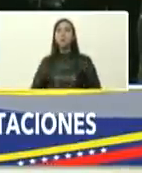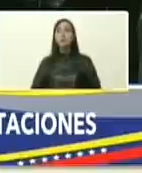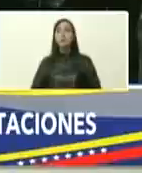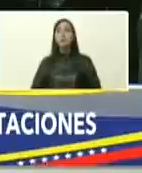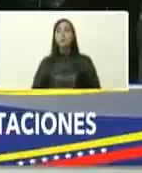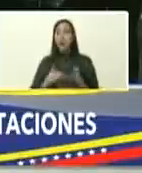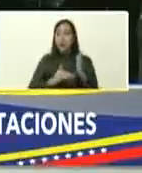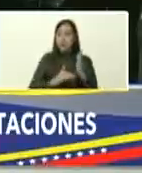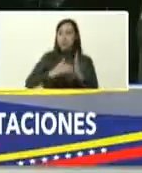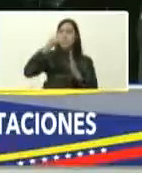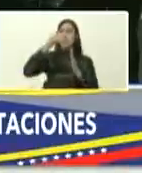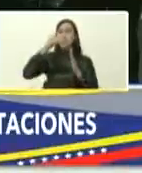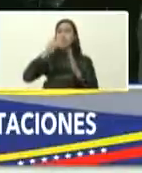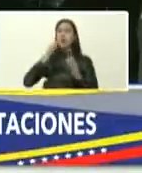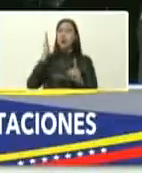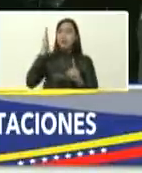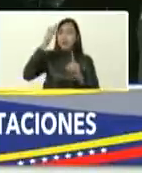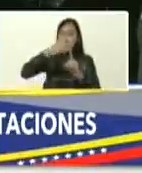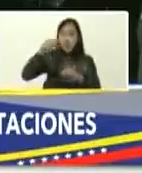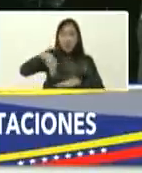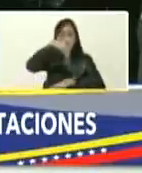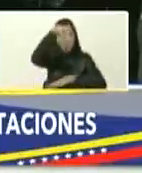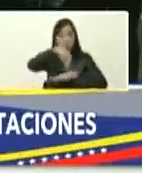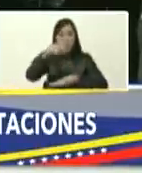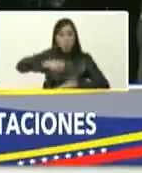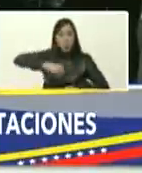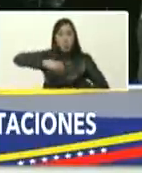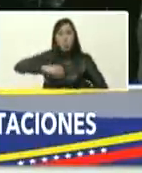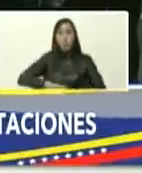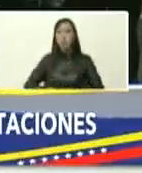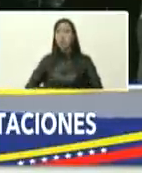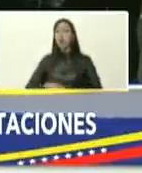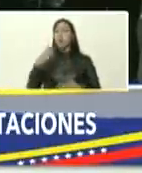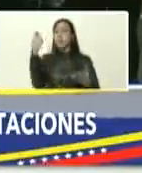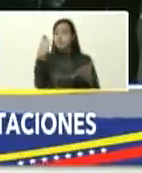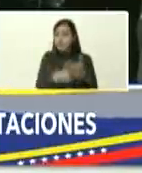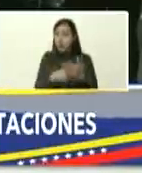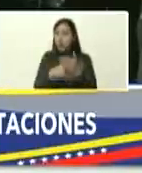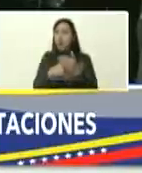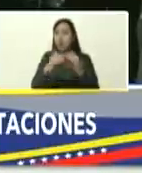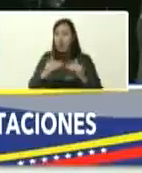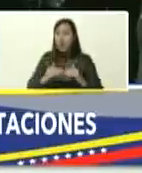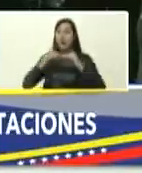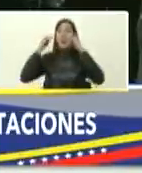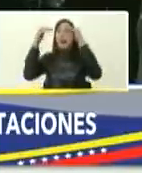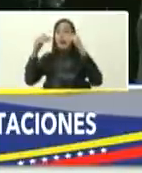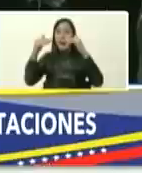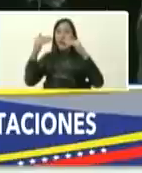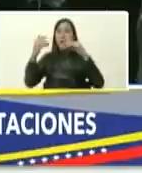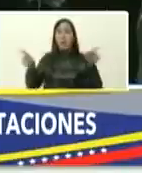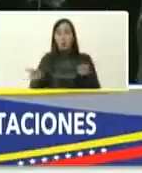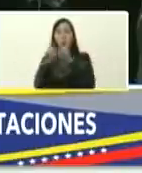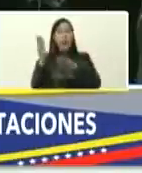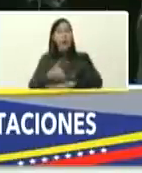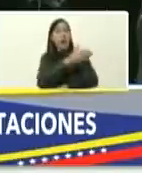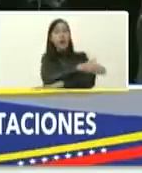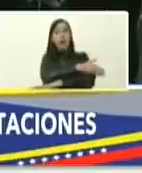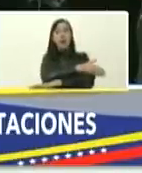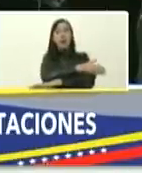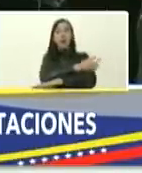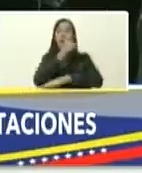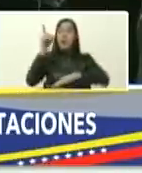aumentarlo, porque es una gran meta que tenemos nacional, poner los salarios otra vez al nivel que estuvieron en aquella época en que